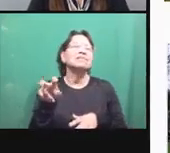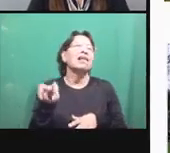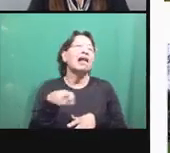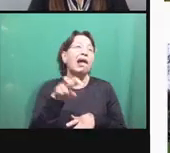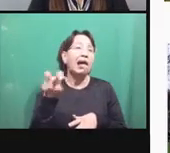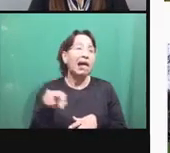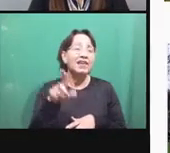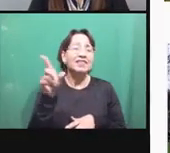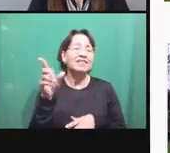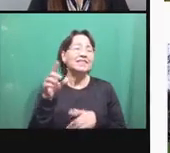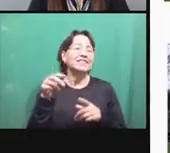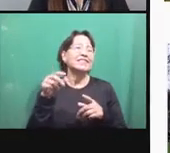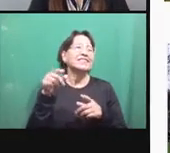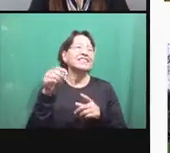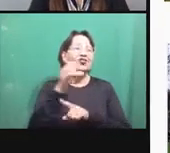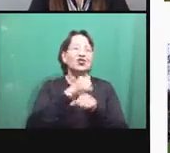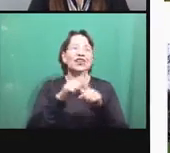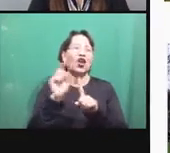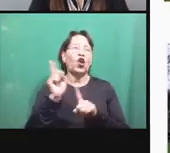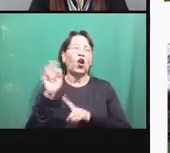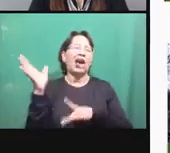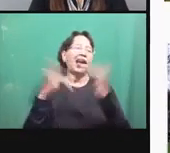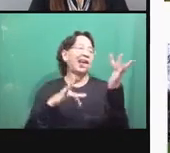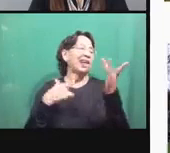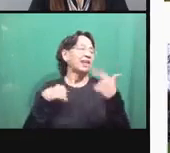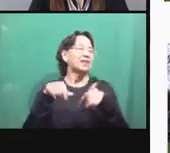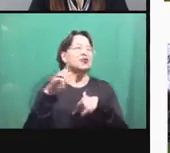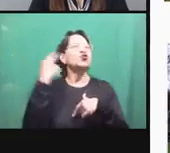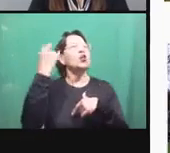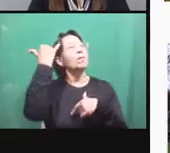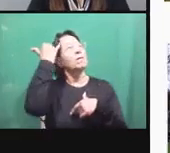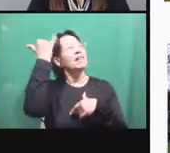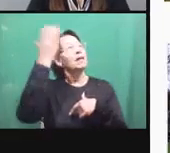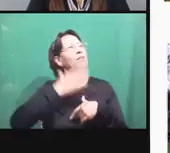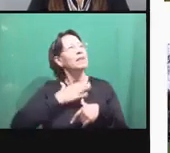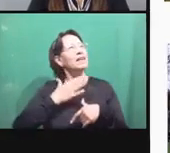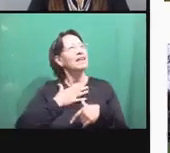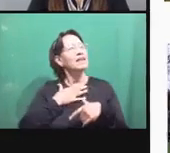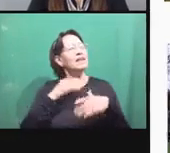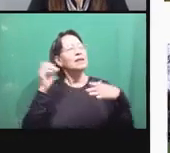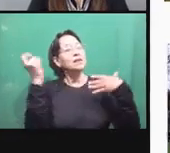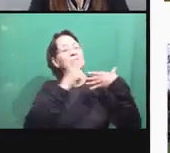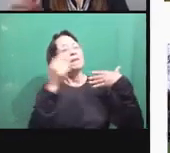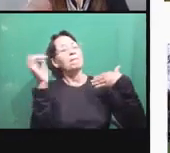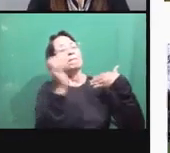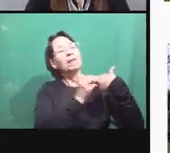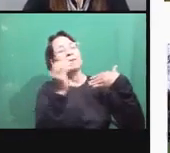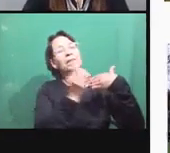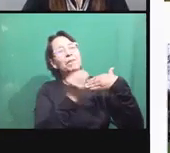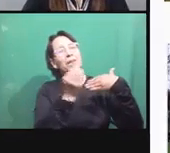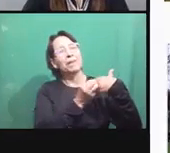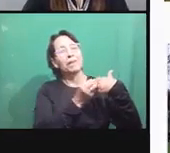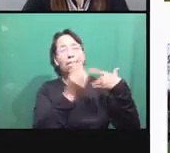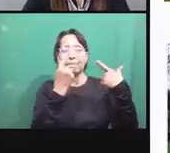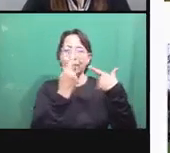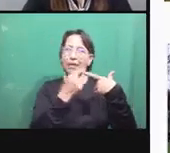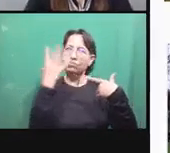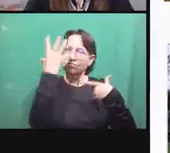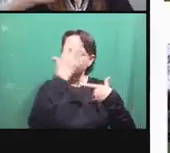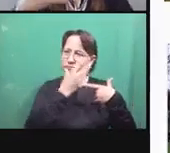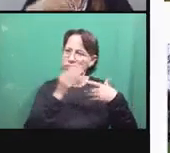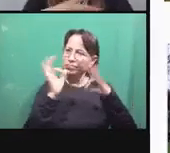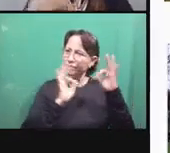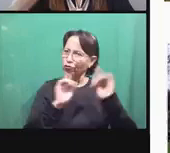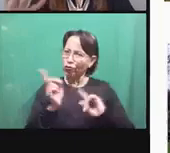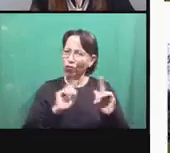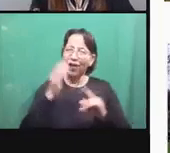inadaptados sociales a los que solo les importaba pues plasmar sus pensamientos particulares antes que la estética de un lugar.